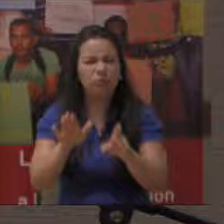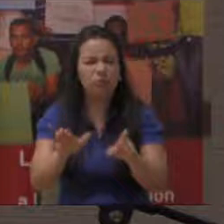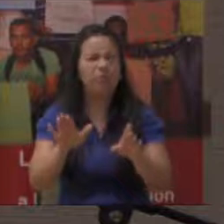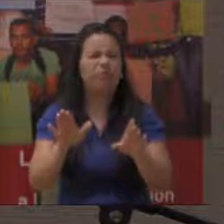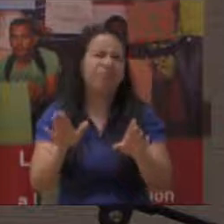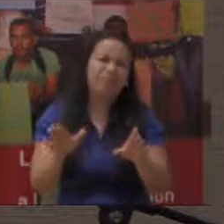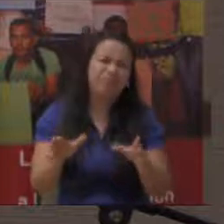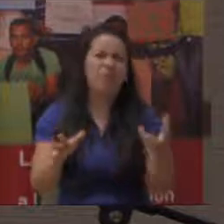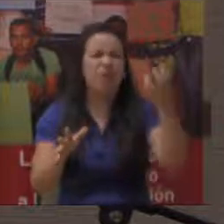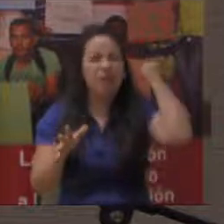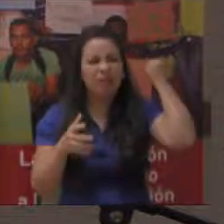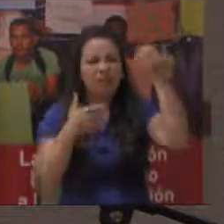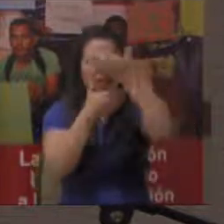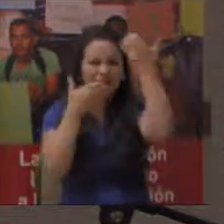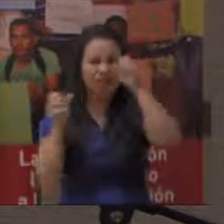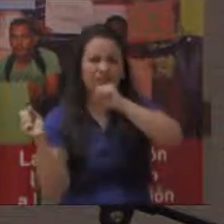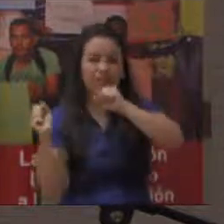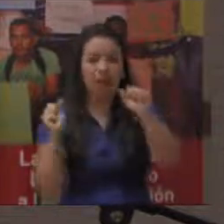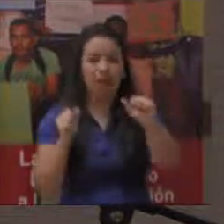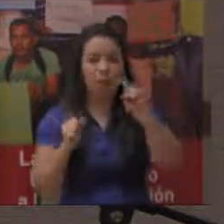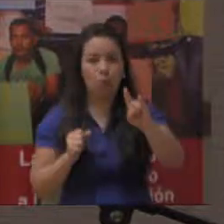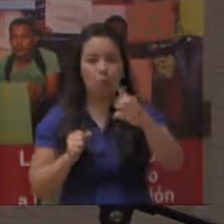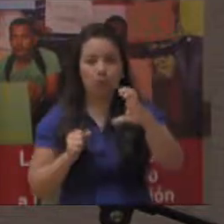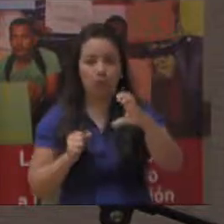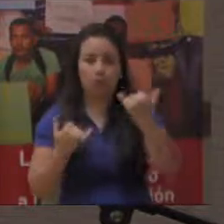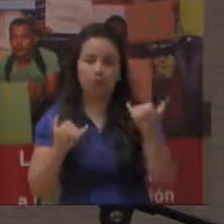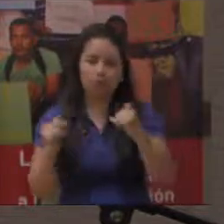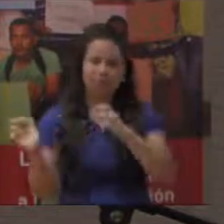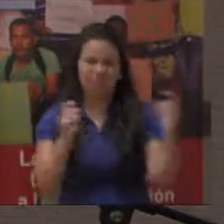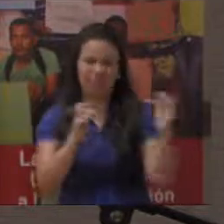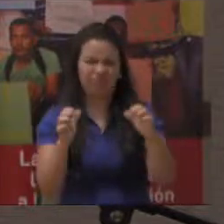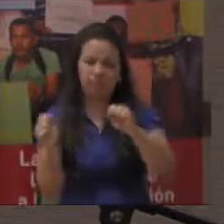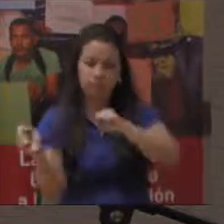que pertenecieron a las AUC, es uno de los temas a tratar.